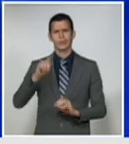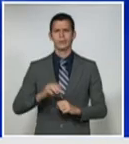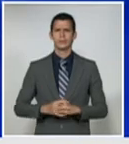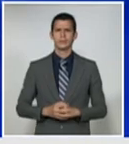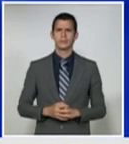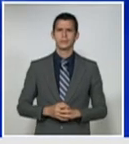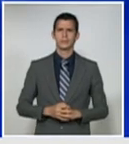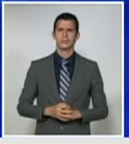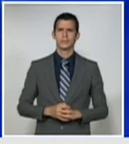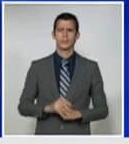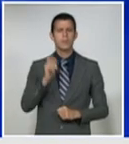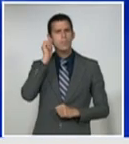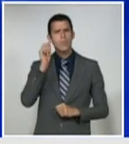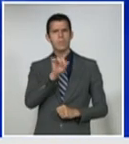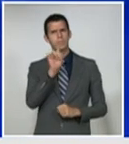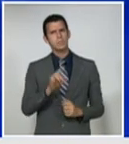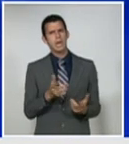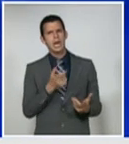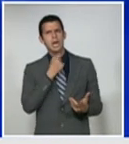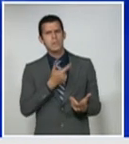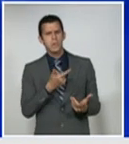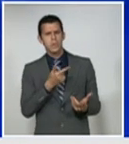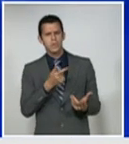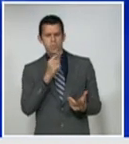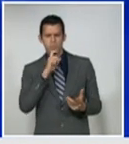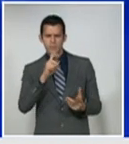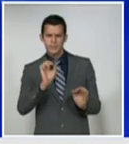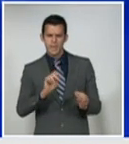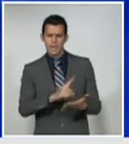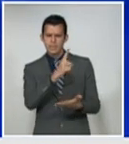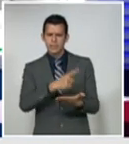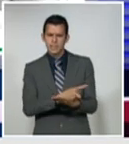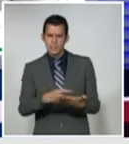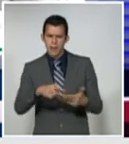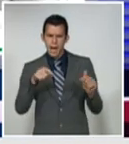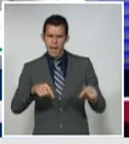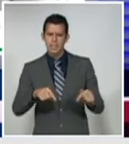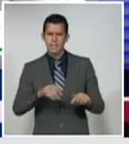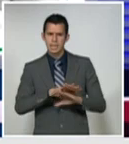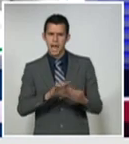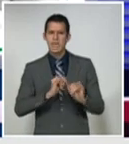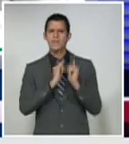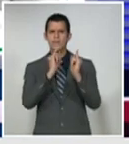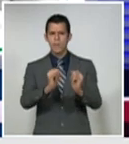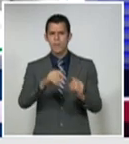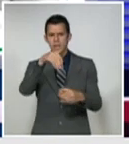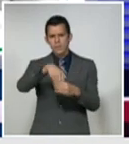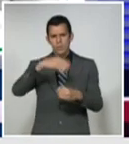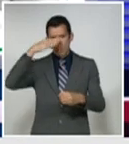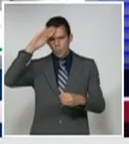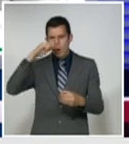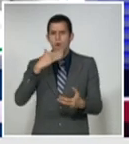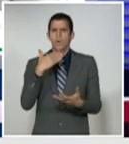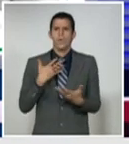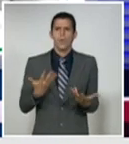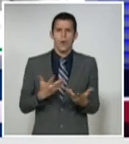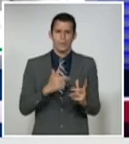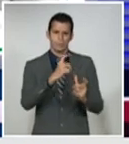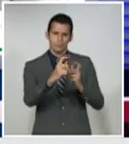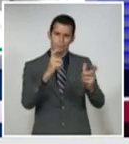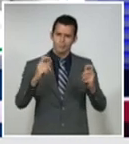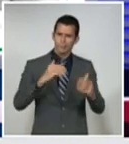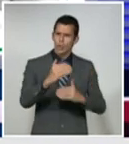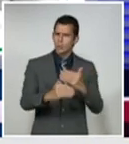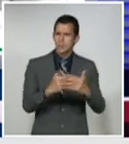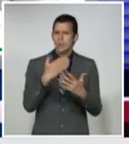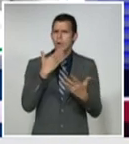la salud, también para los científicos. Esta semana se daba a conocer la estrategia de vacunación en nuestro país, doctor, que